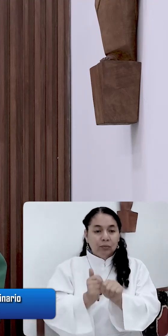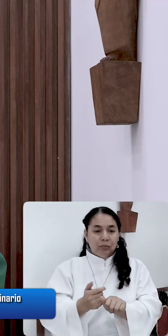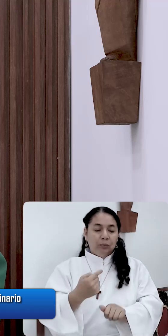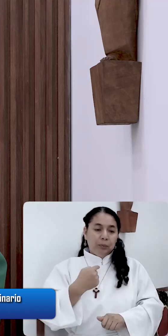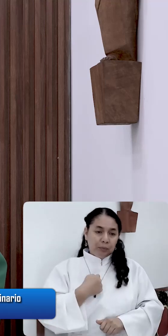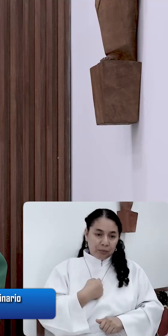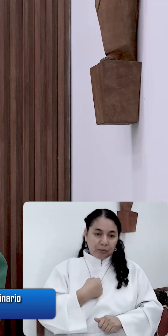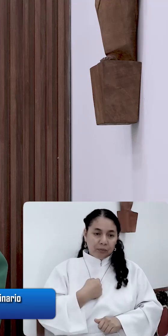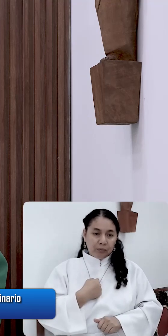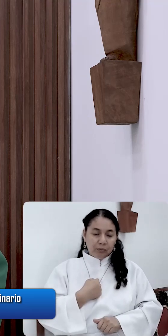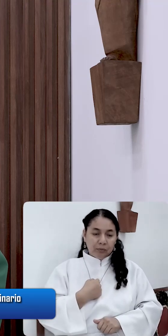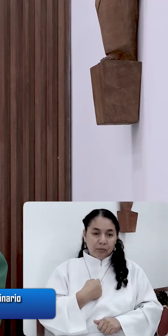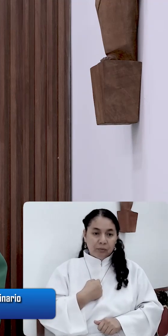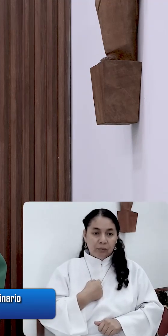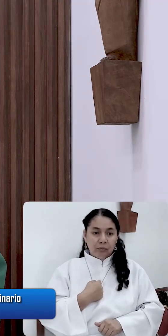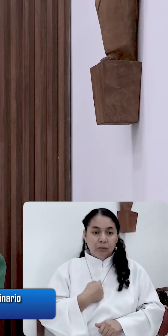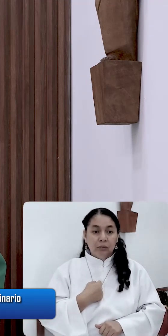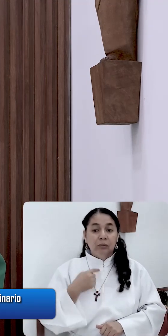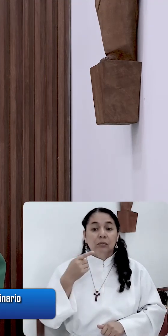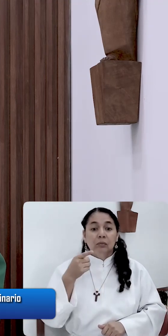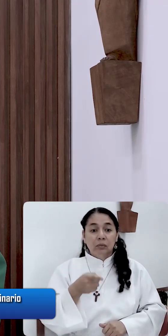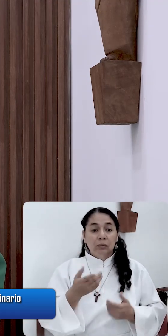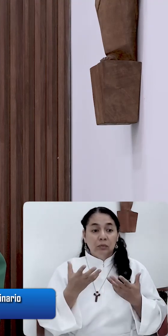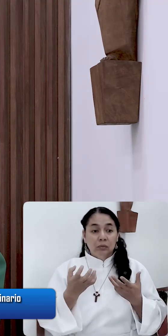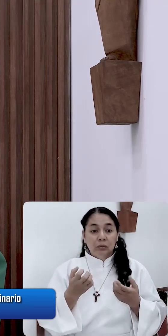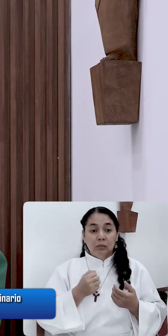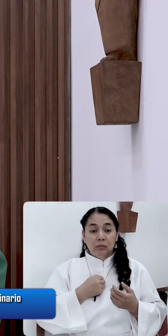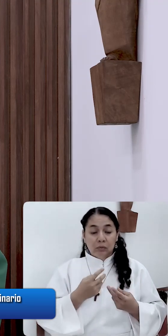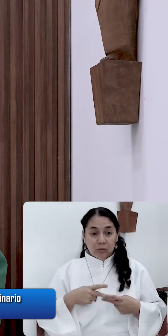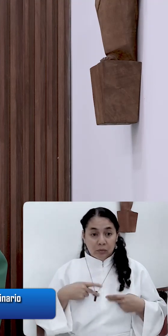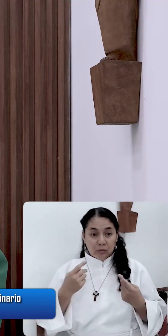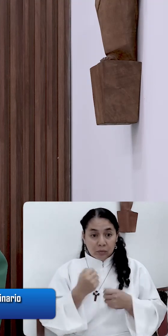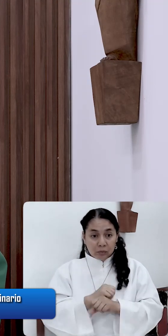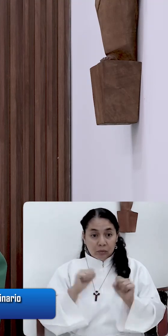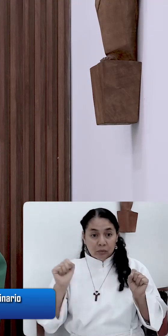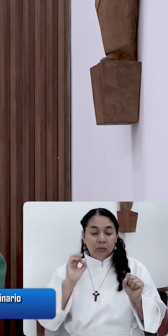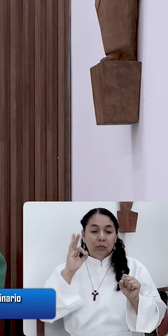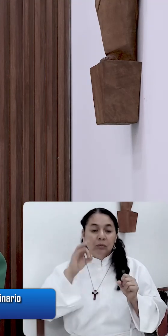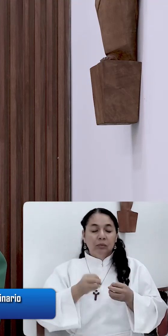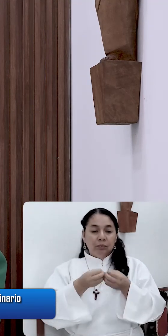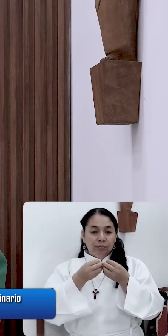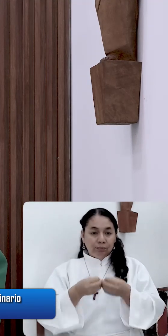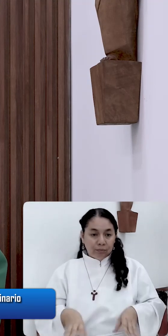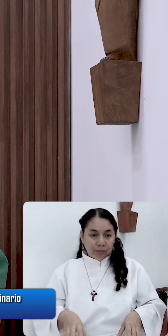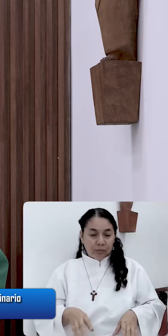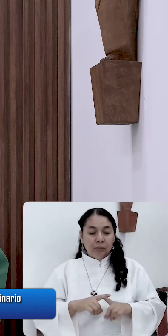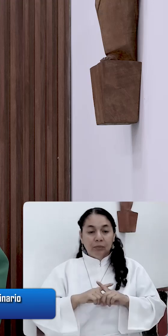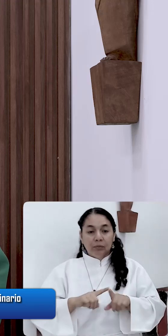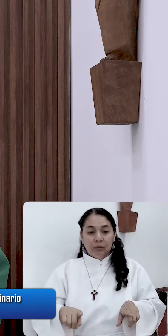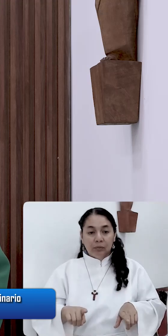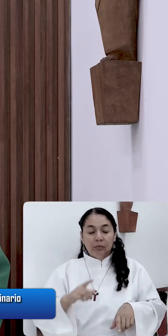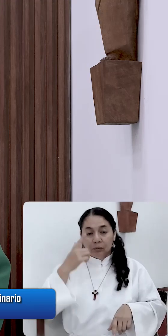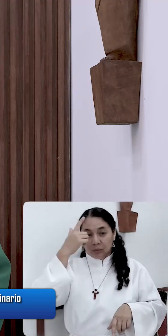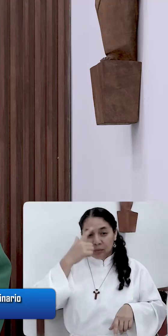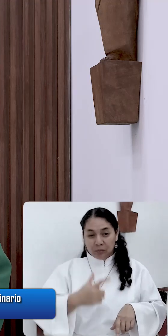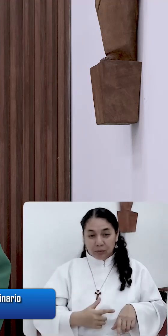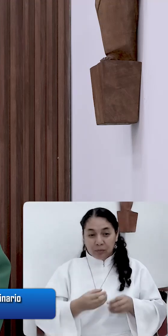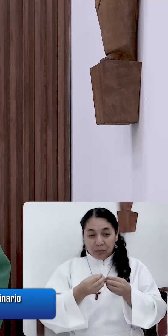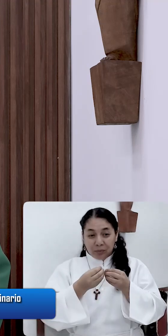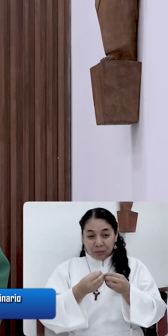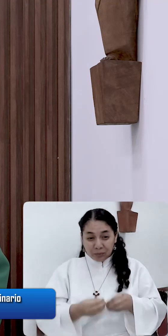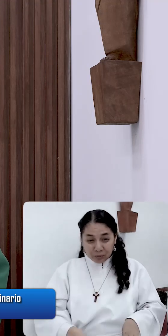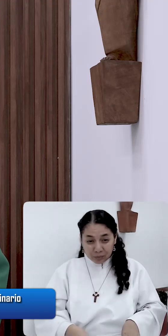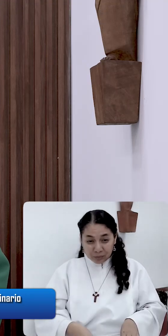Pues el que quiera salvar su vida, la perderá. Pero el que pierda su vida por